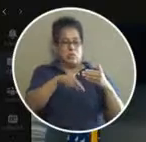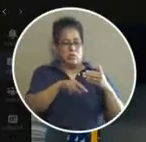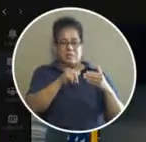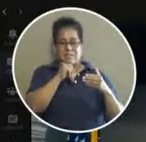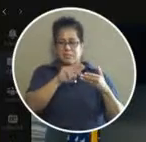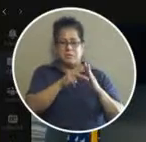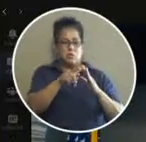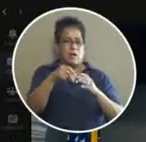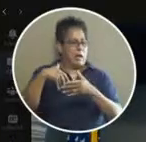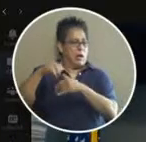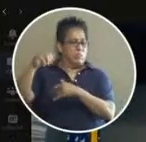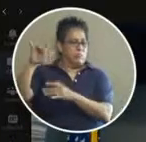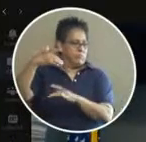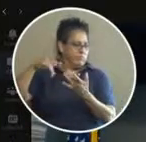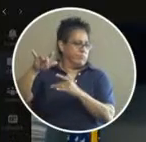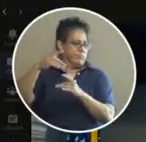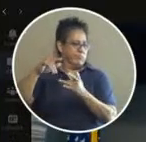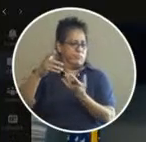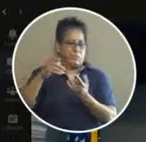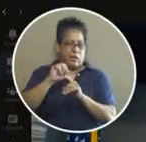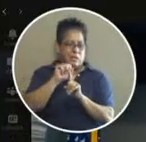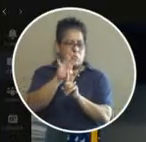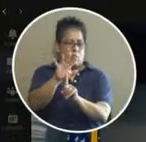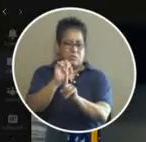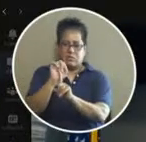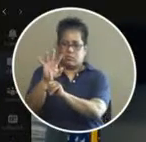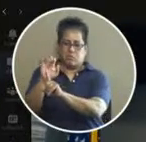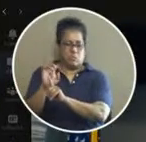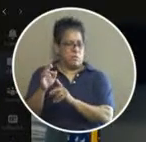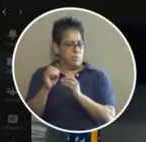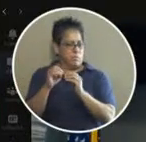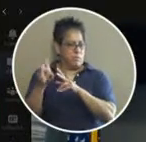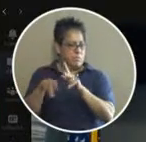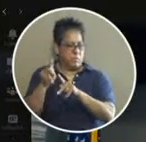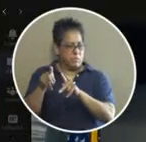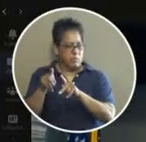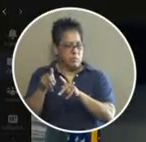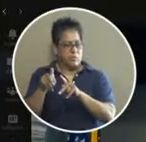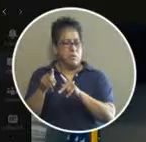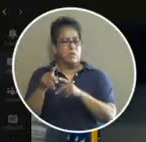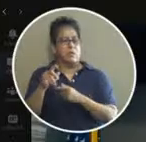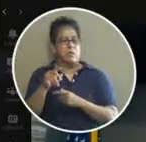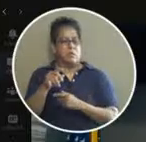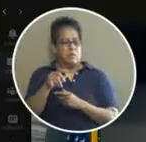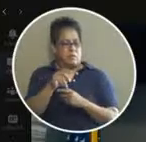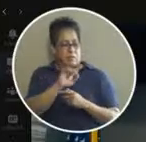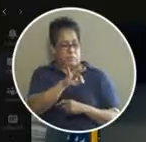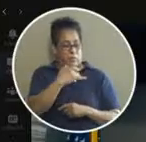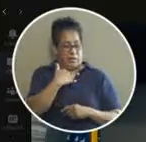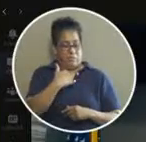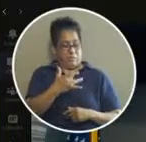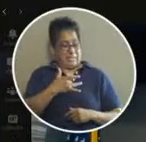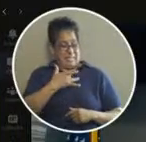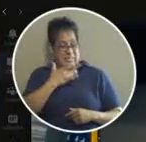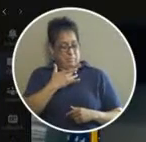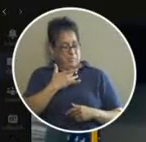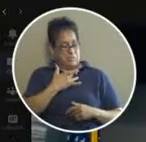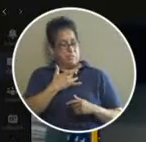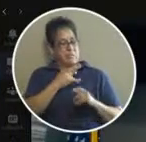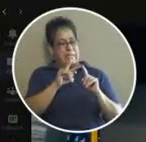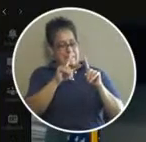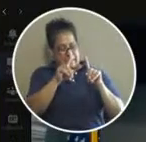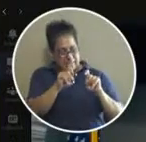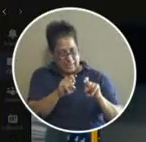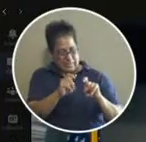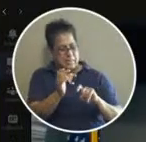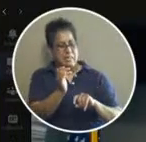la calle y poder exponer a otras personas, sobre todo si tienen síntomas, al virus. Porque si en